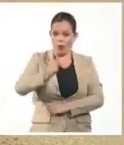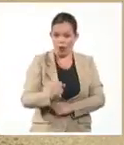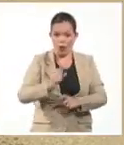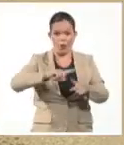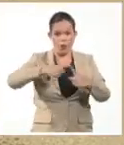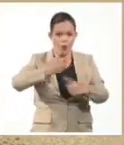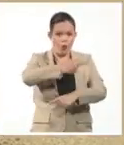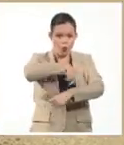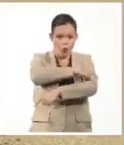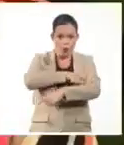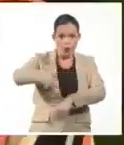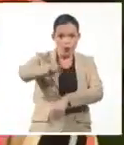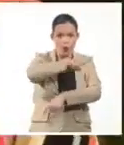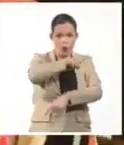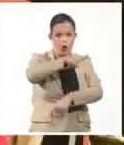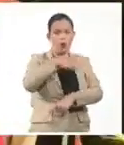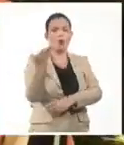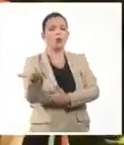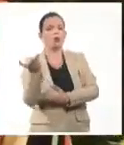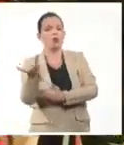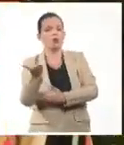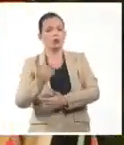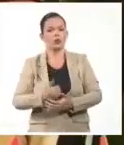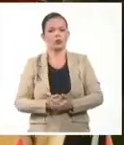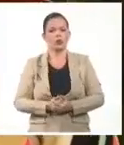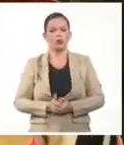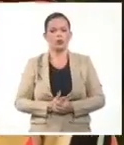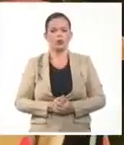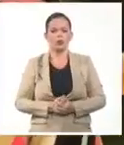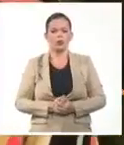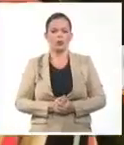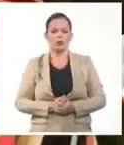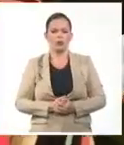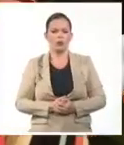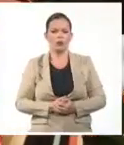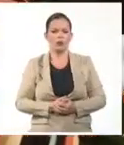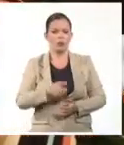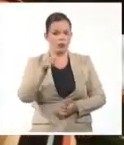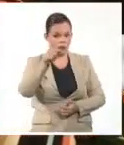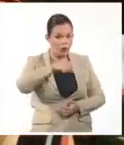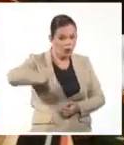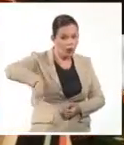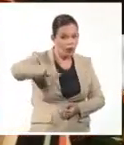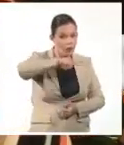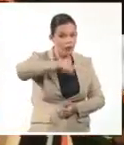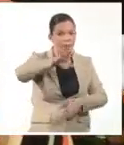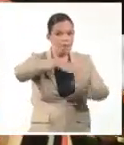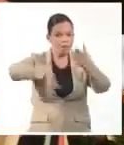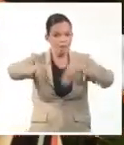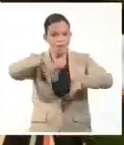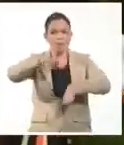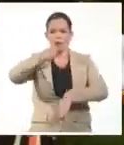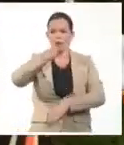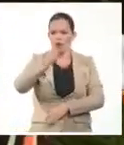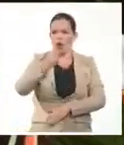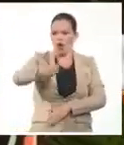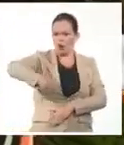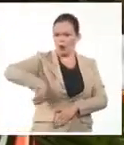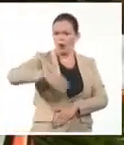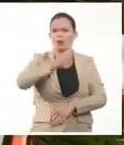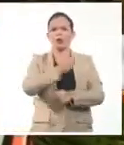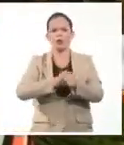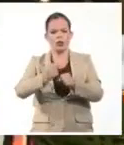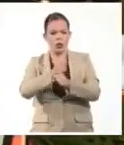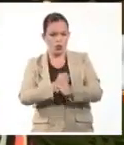esta zona geográfica de Cuba. A partir de que esto se puede estar explotando con un mejor uso, nosotros vamos a estar incrementando los proyectos de desarrollo local